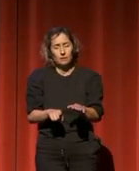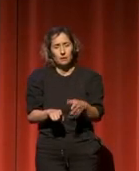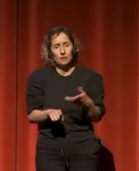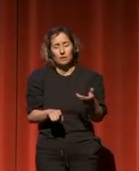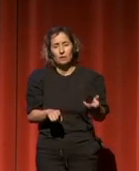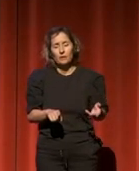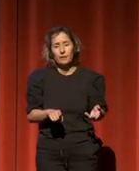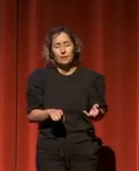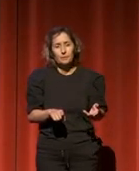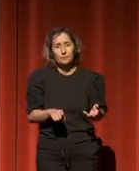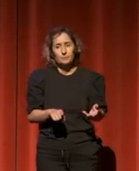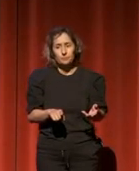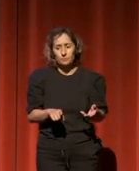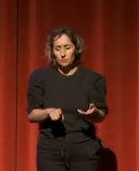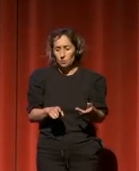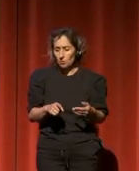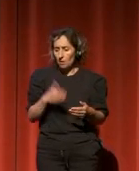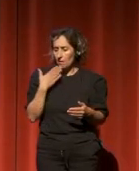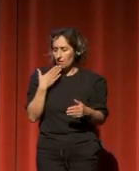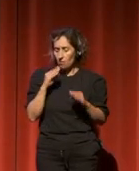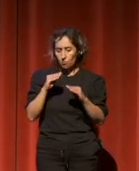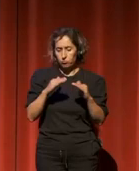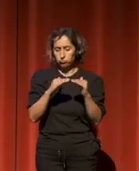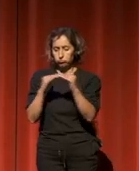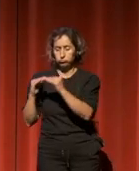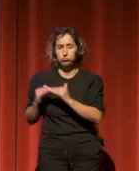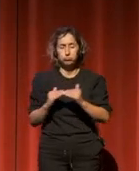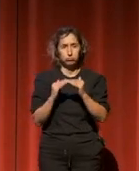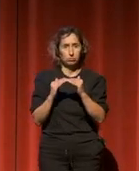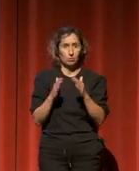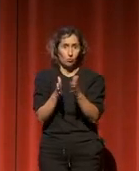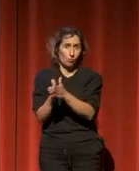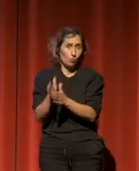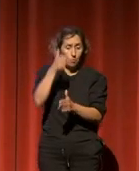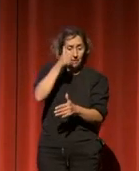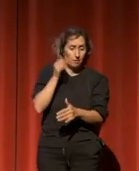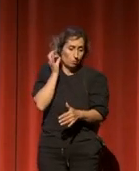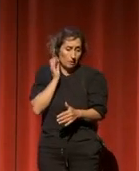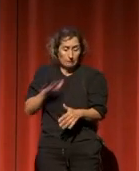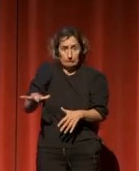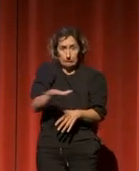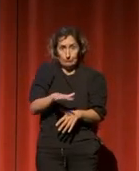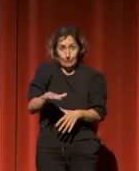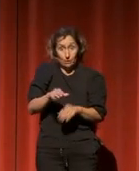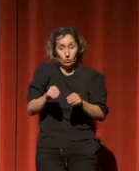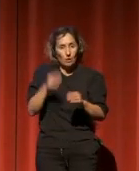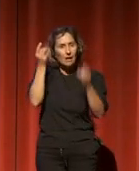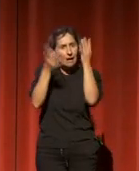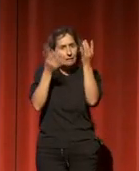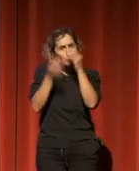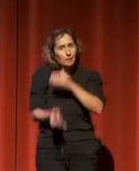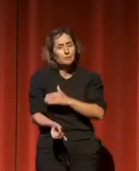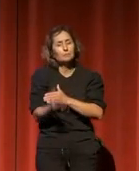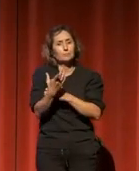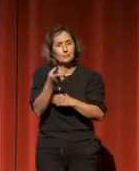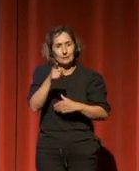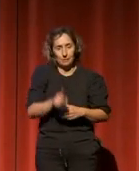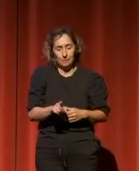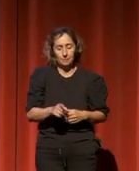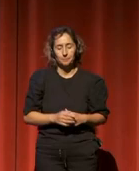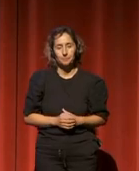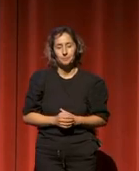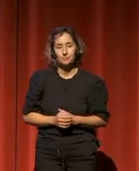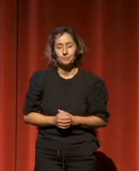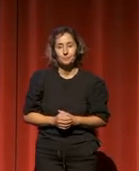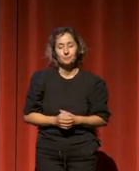para sus sus iguales eh compañeros compañeras para para el barrio etcétera En este tipo de este tipo